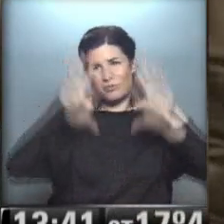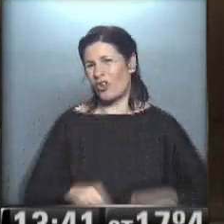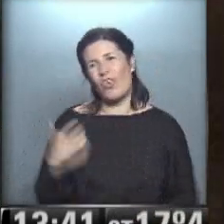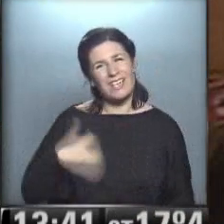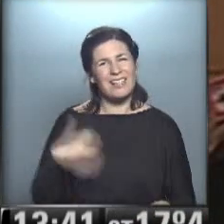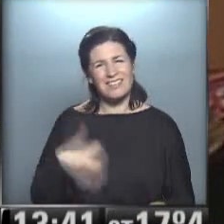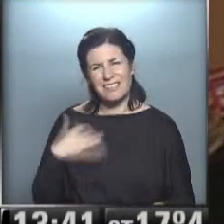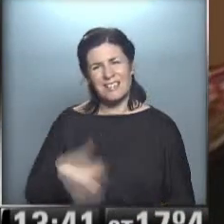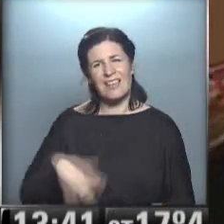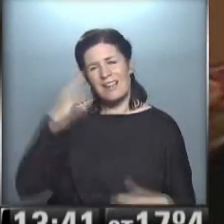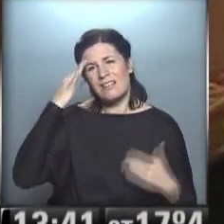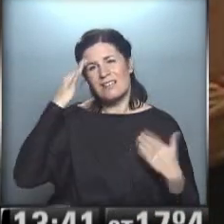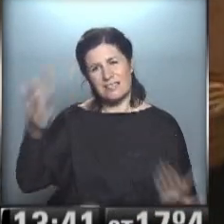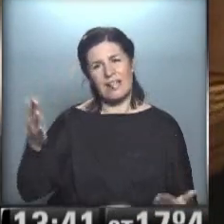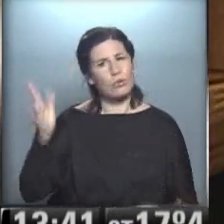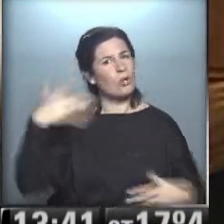país,